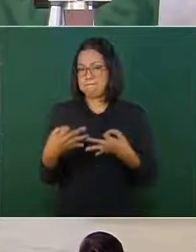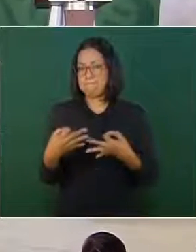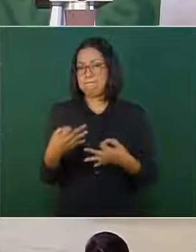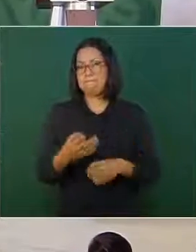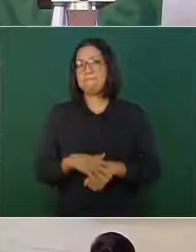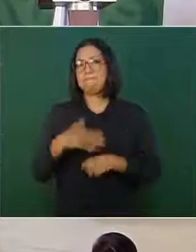¿Sería